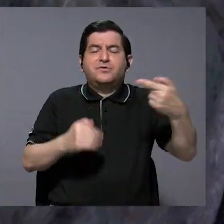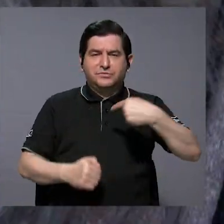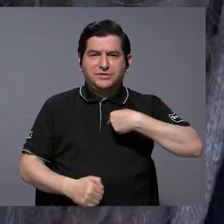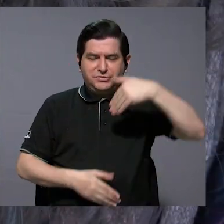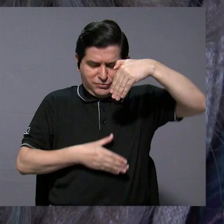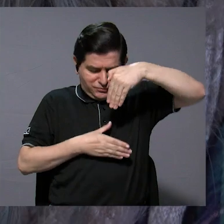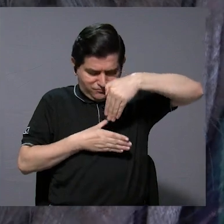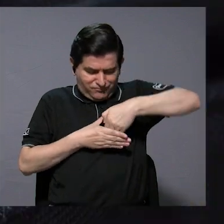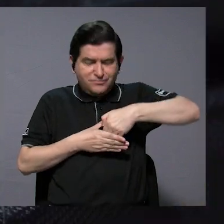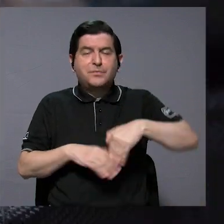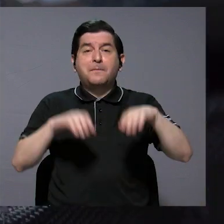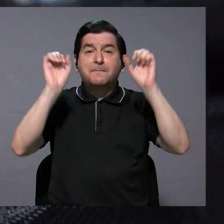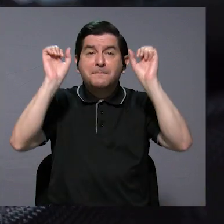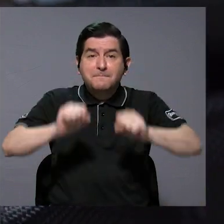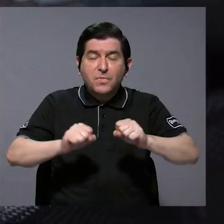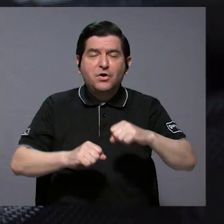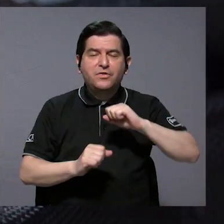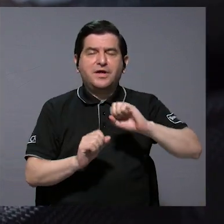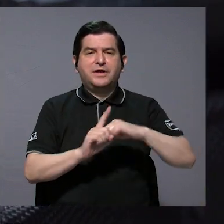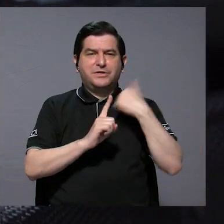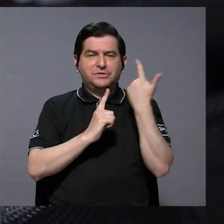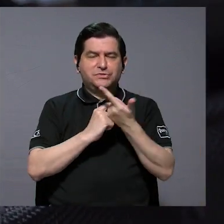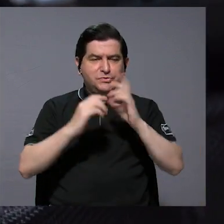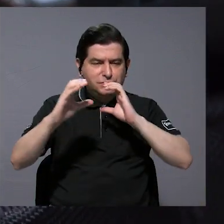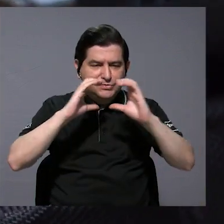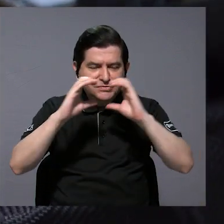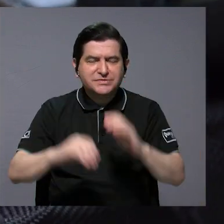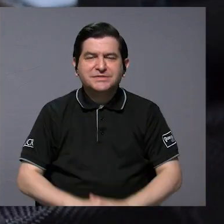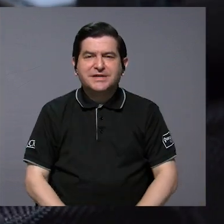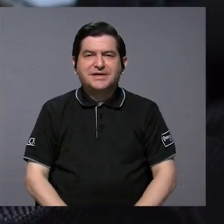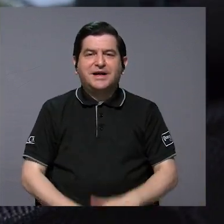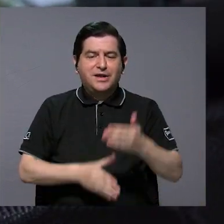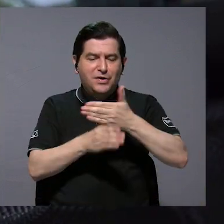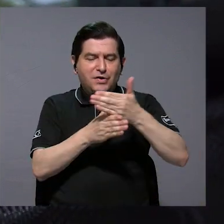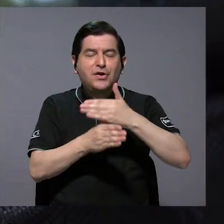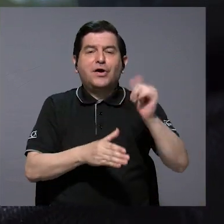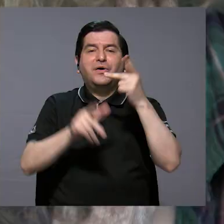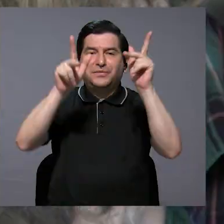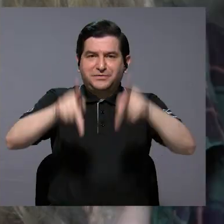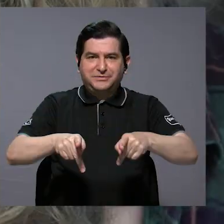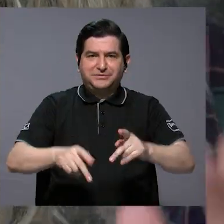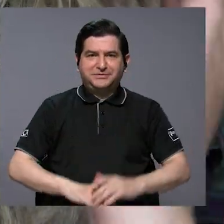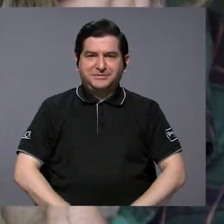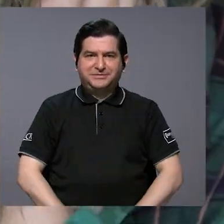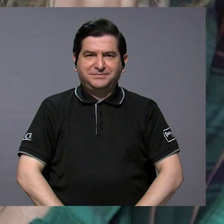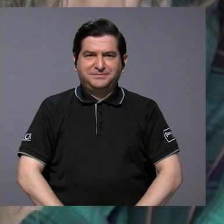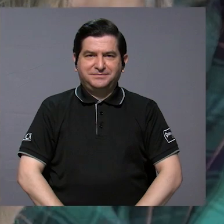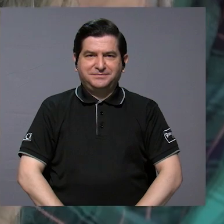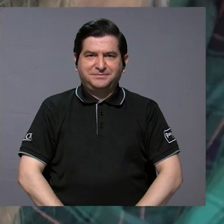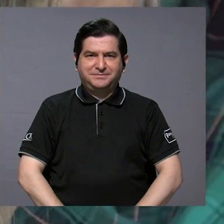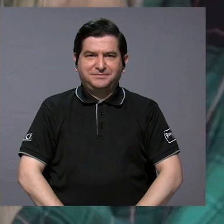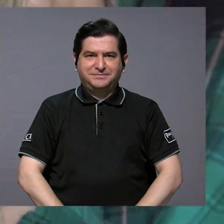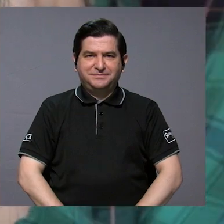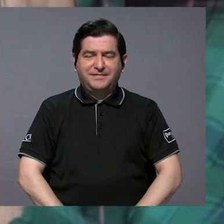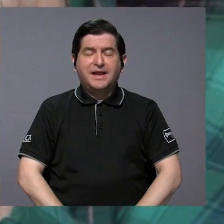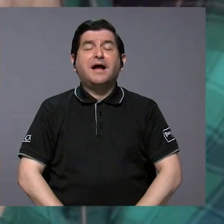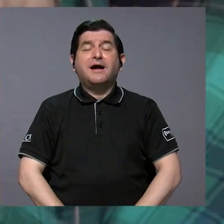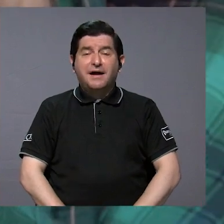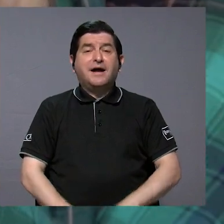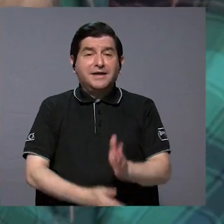adentro, por un lado, y poder como socializarlas y compartirlas con otras personas. Y